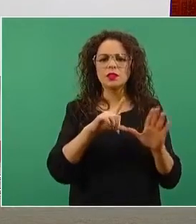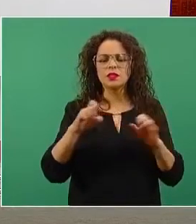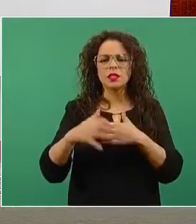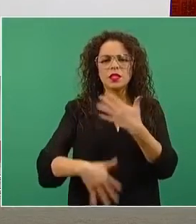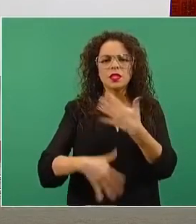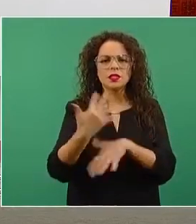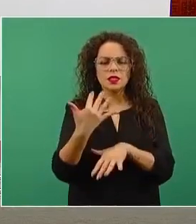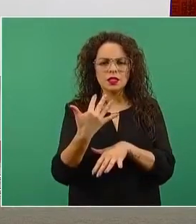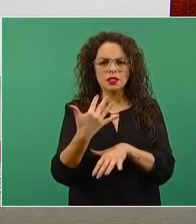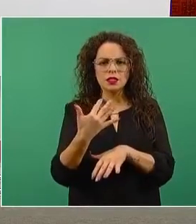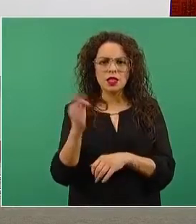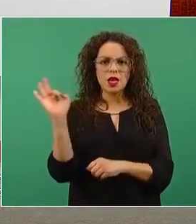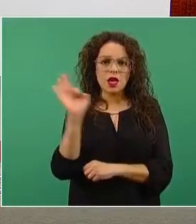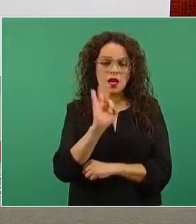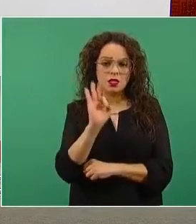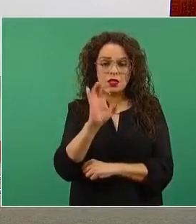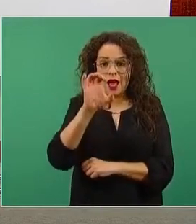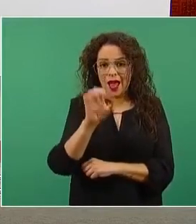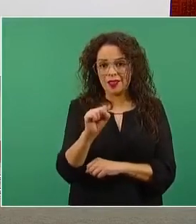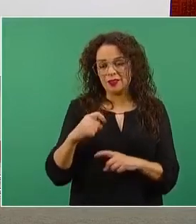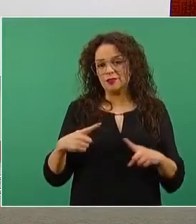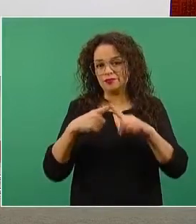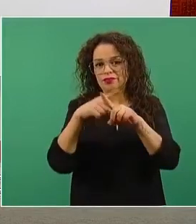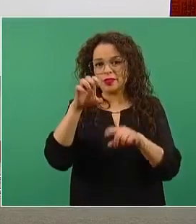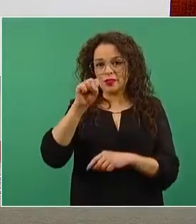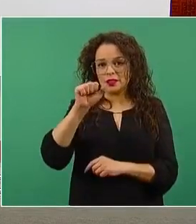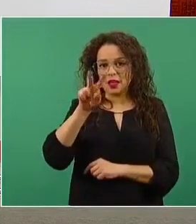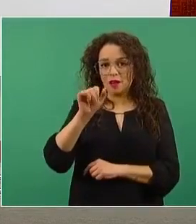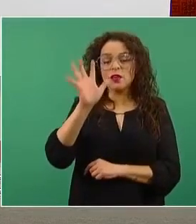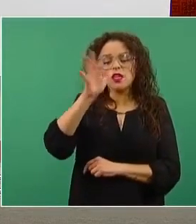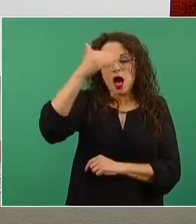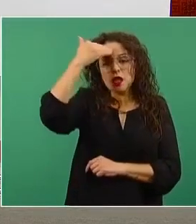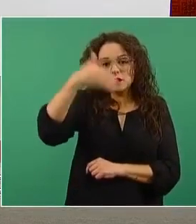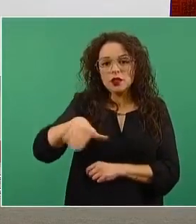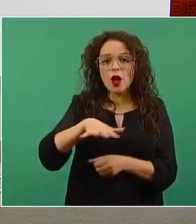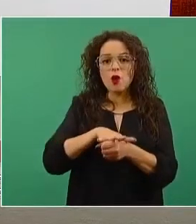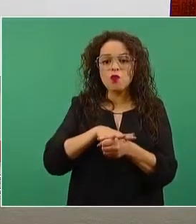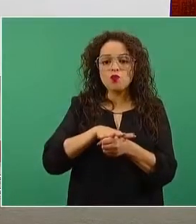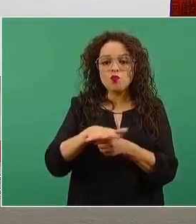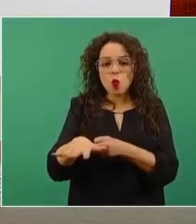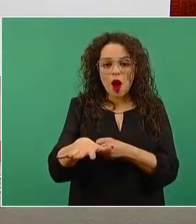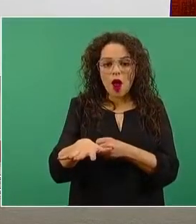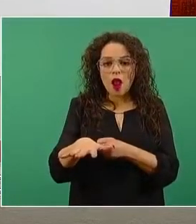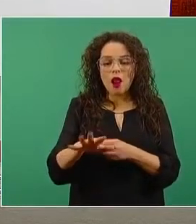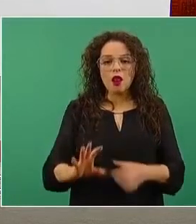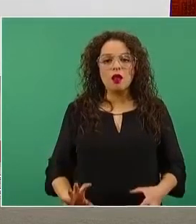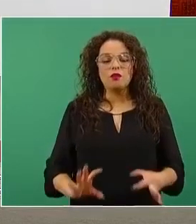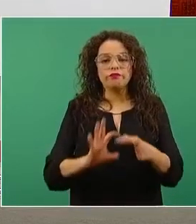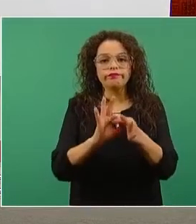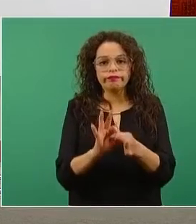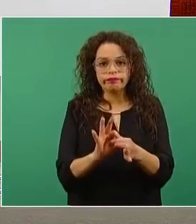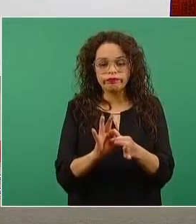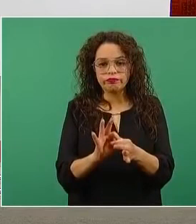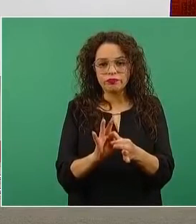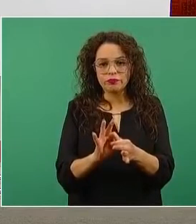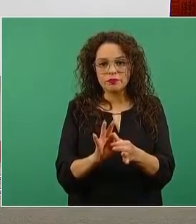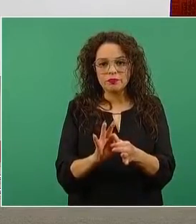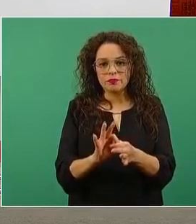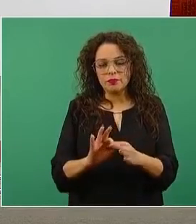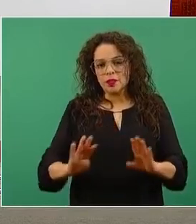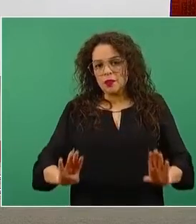10,715 posibles ESAVIS, ¿ya se sabe cuáles de ellos sí son catalogados